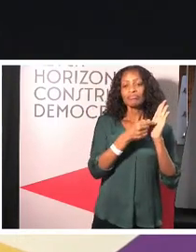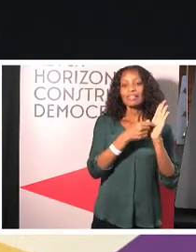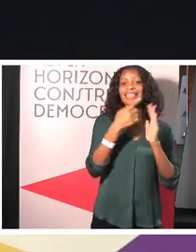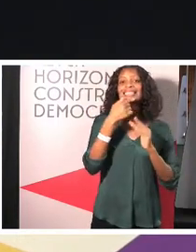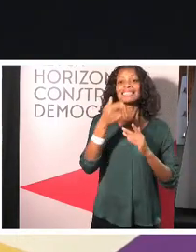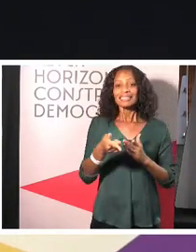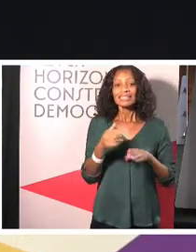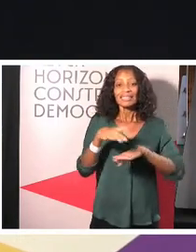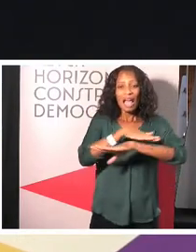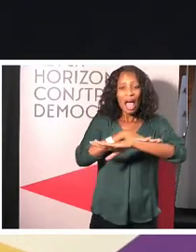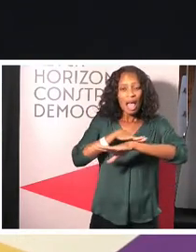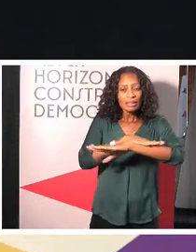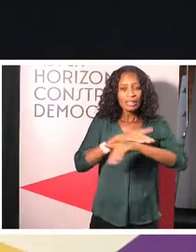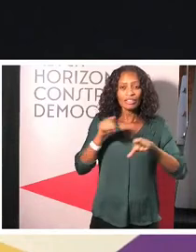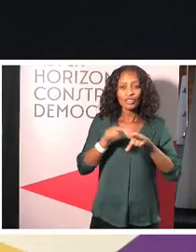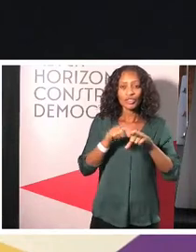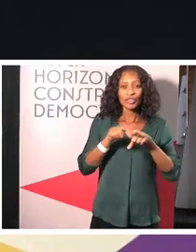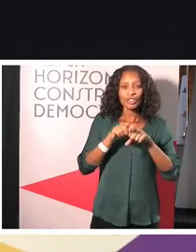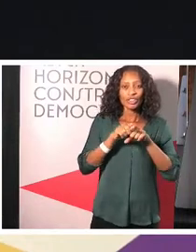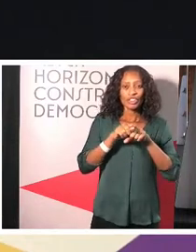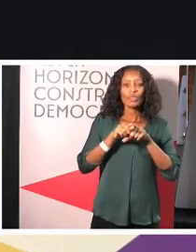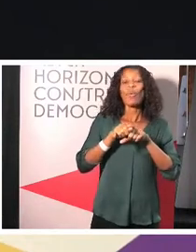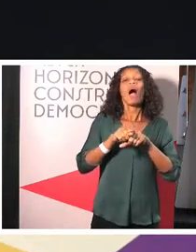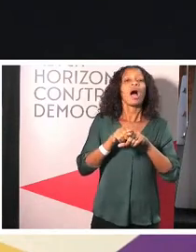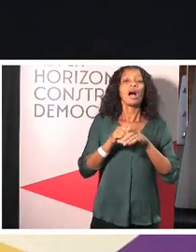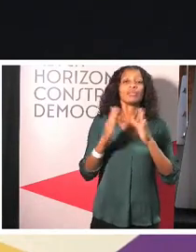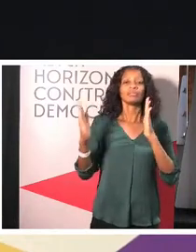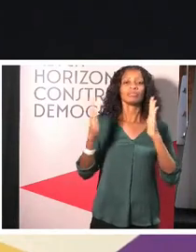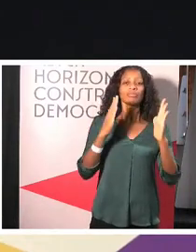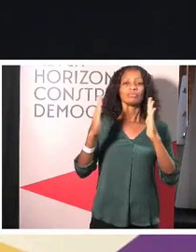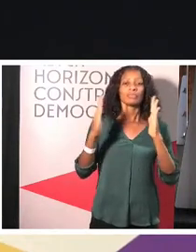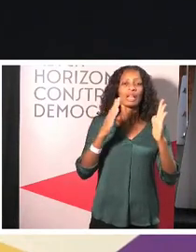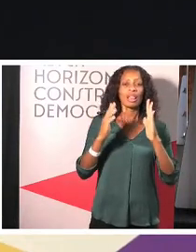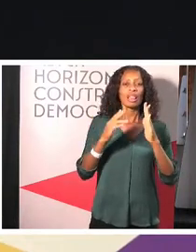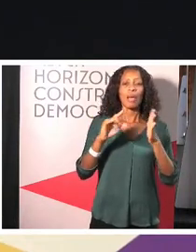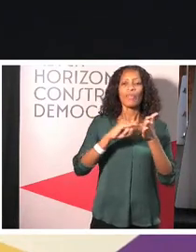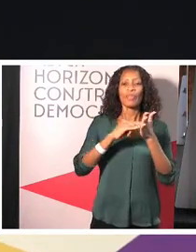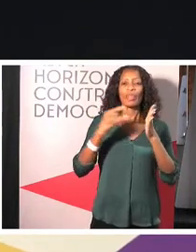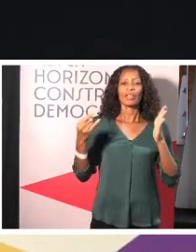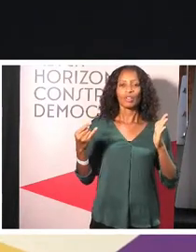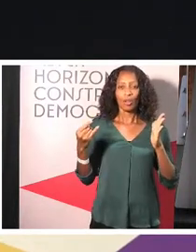la era digital y en la era analógica. El Estado es un lugar donde los individuos,